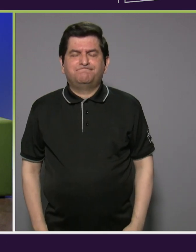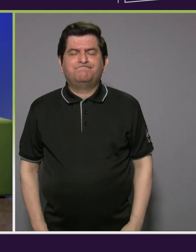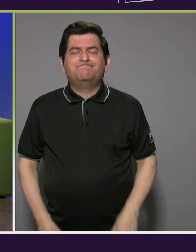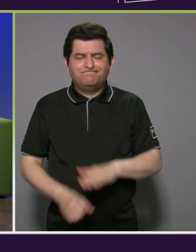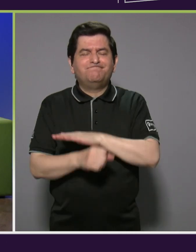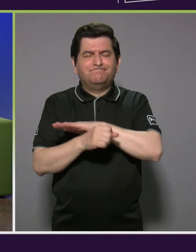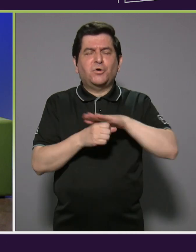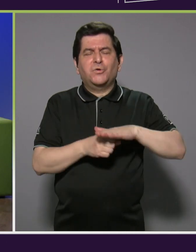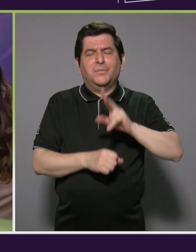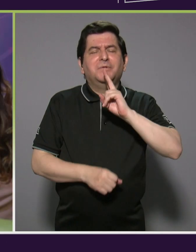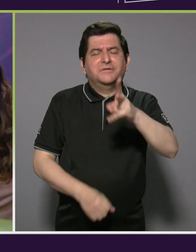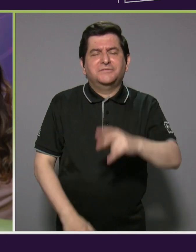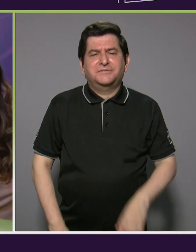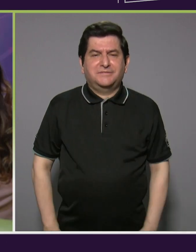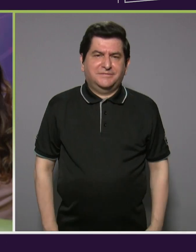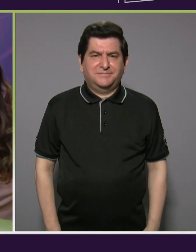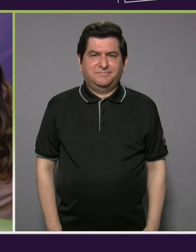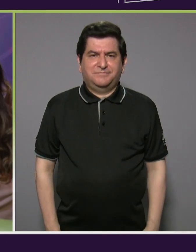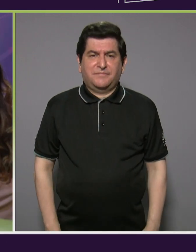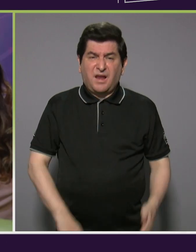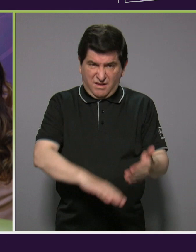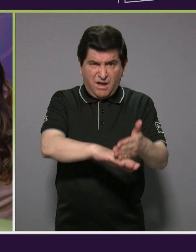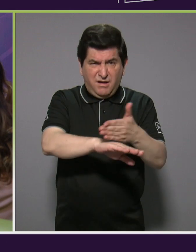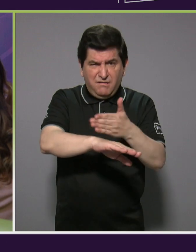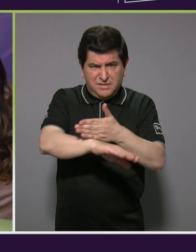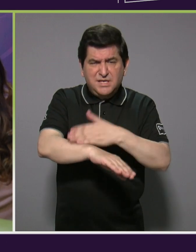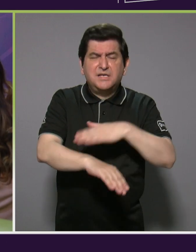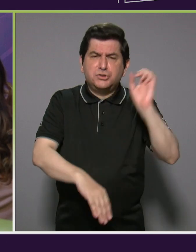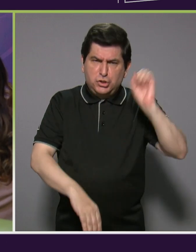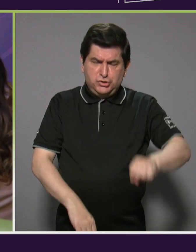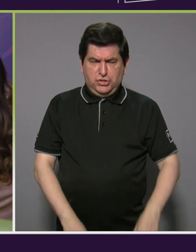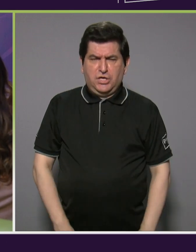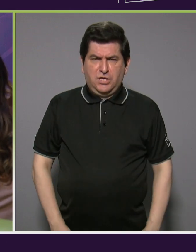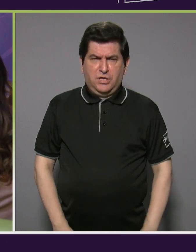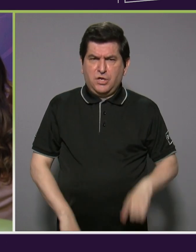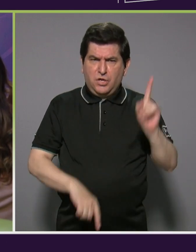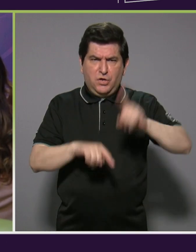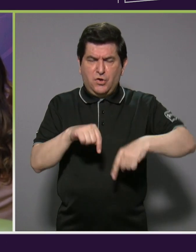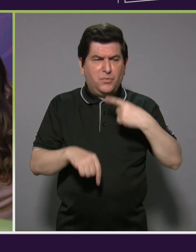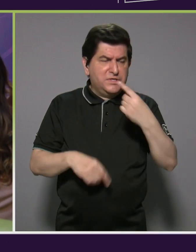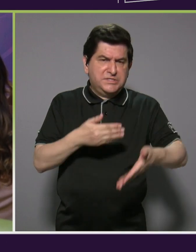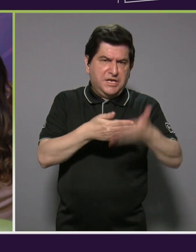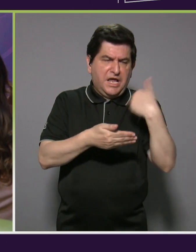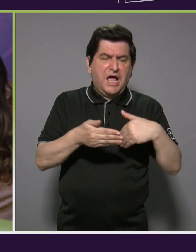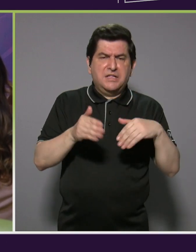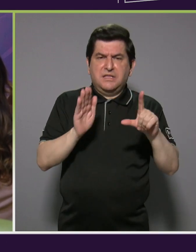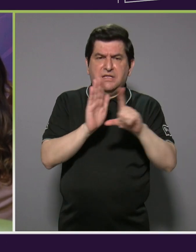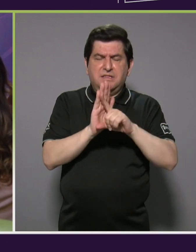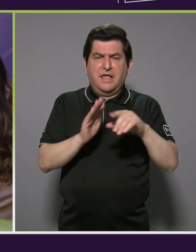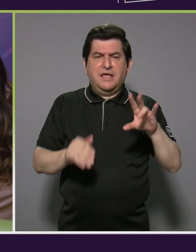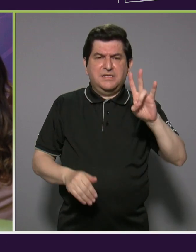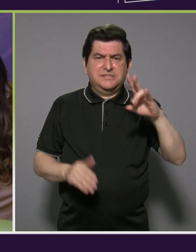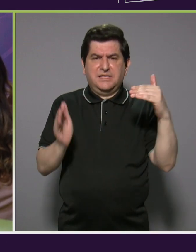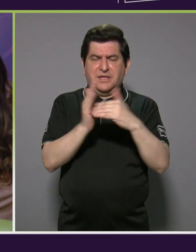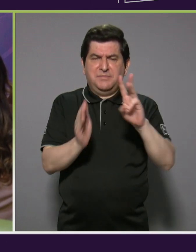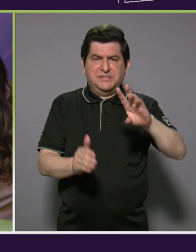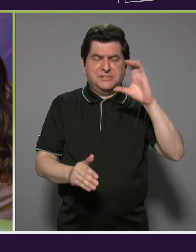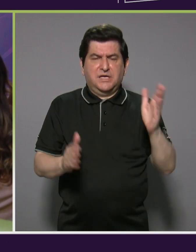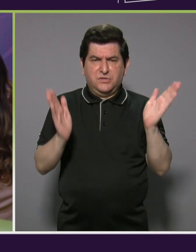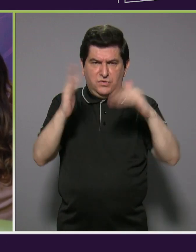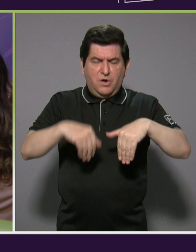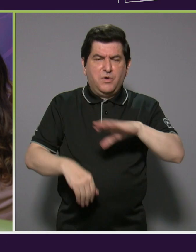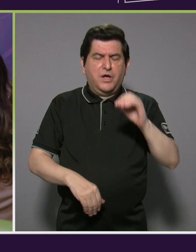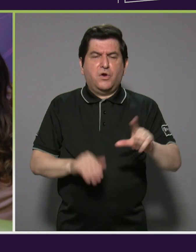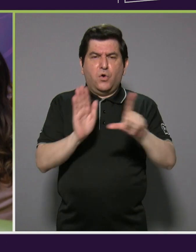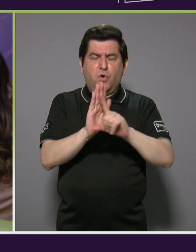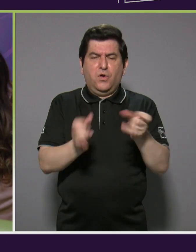Totalmente, se ha avanzado, porque no podemos decir, antes no existía la ley 7600, no existía la ley de autonomía,